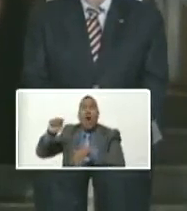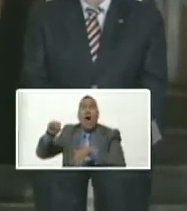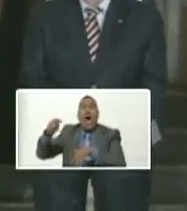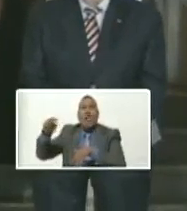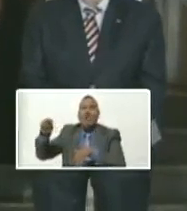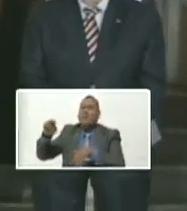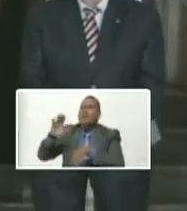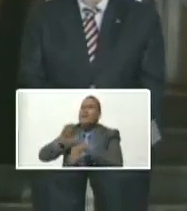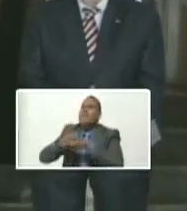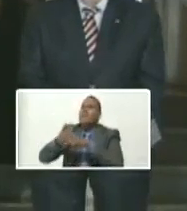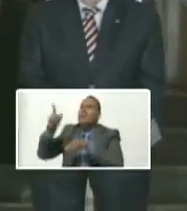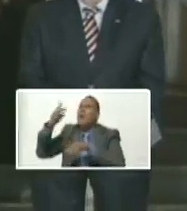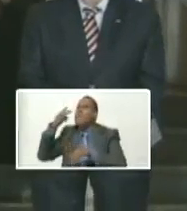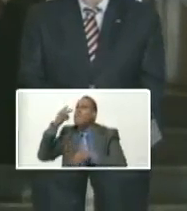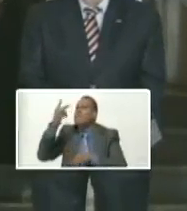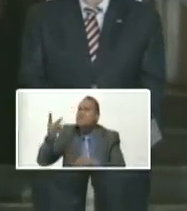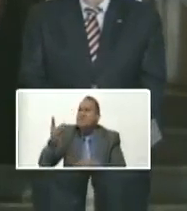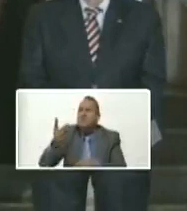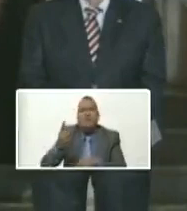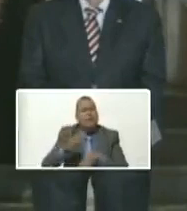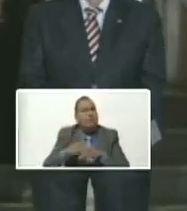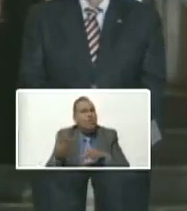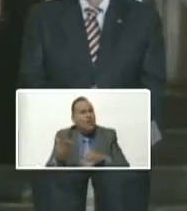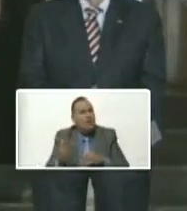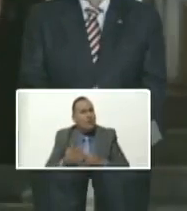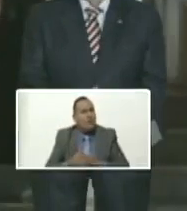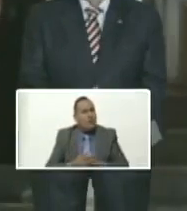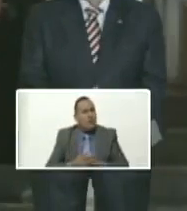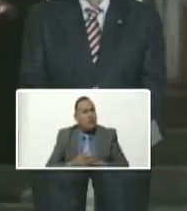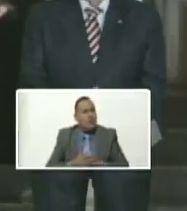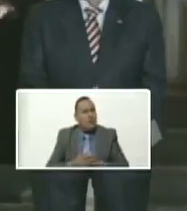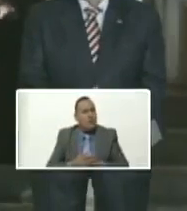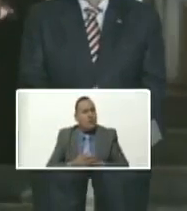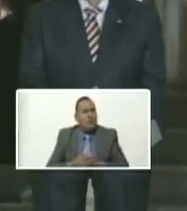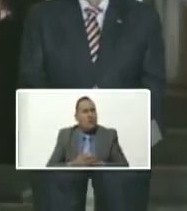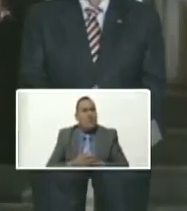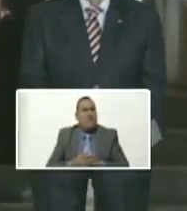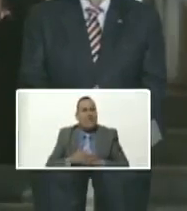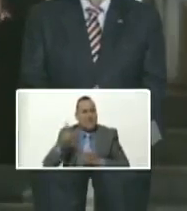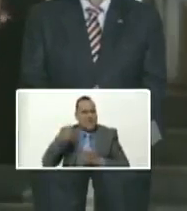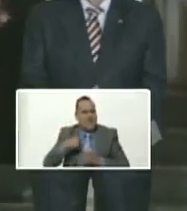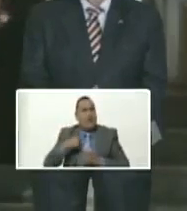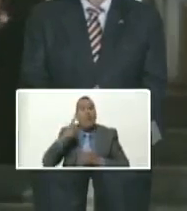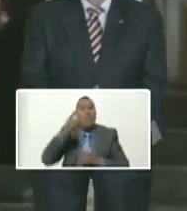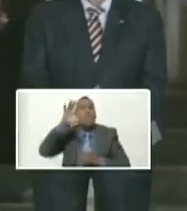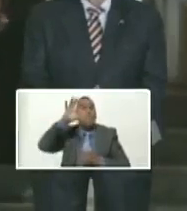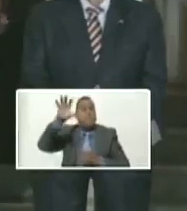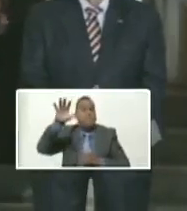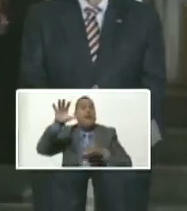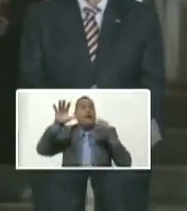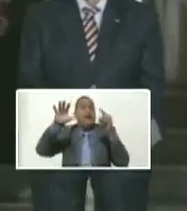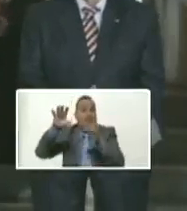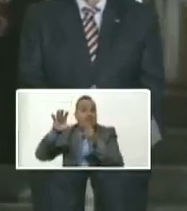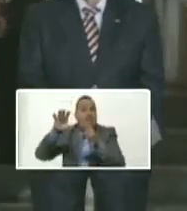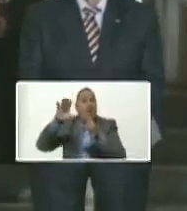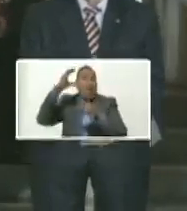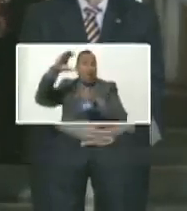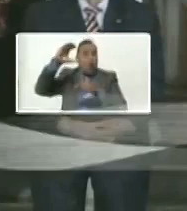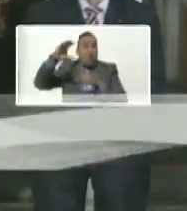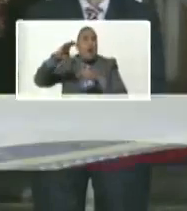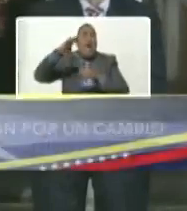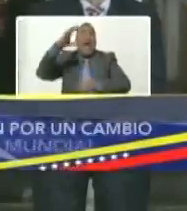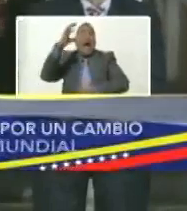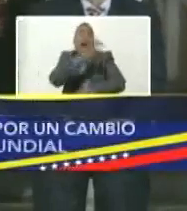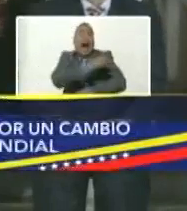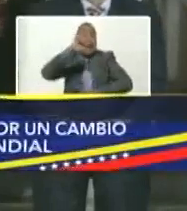una visita a un país que es campeón mundial de producción de cocaína y de exportación